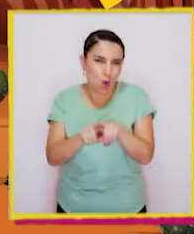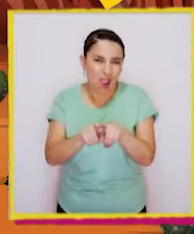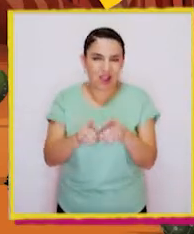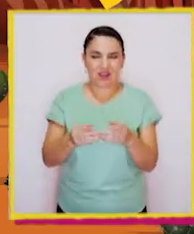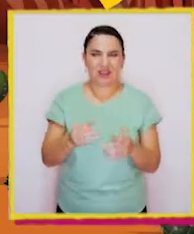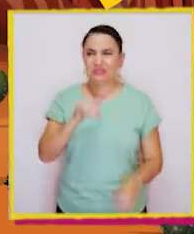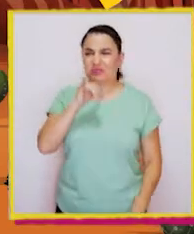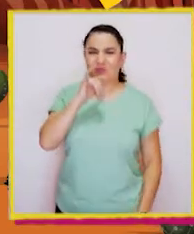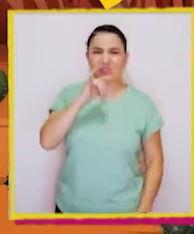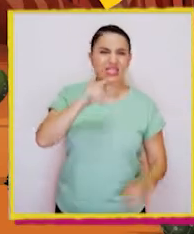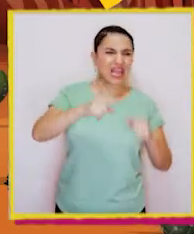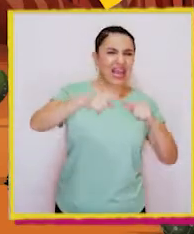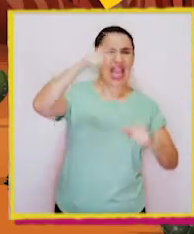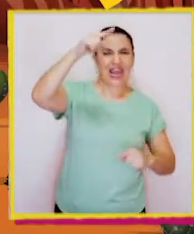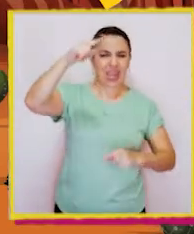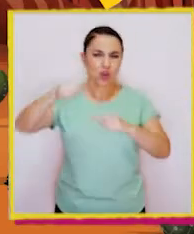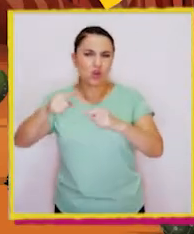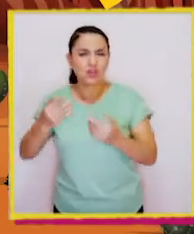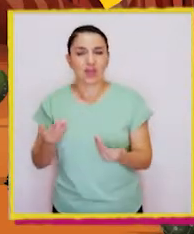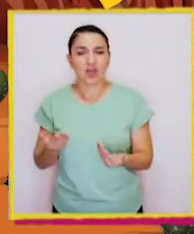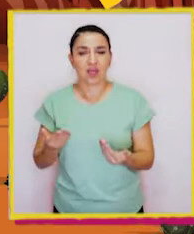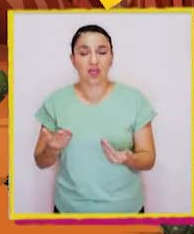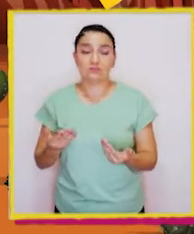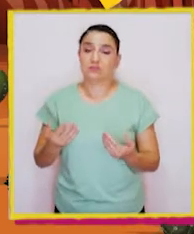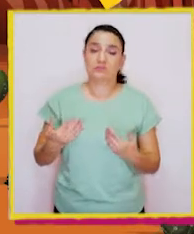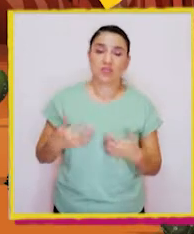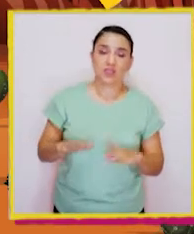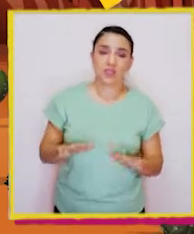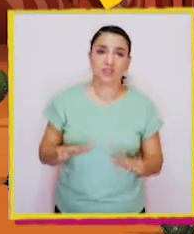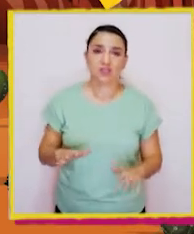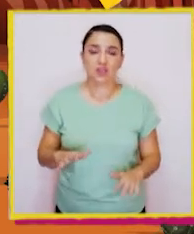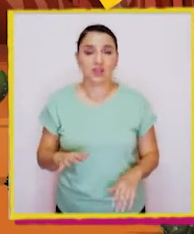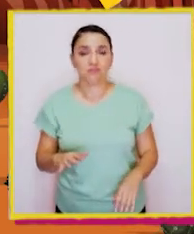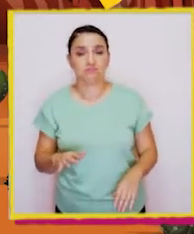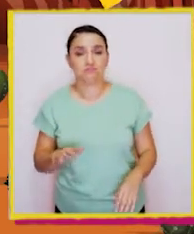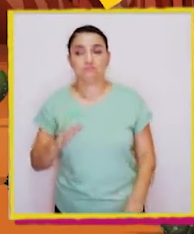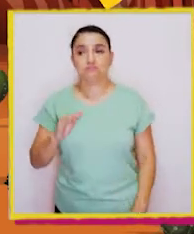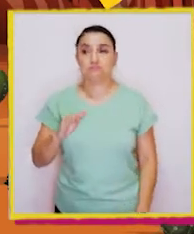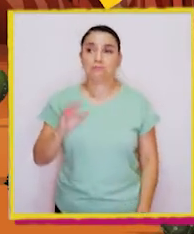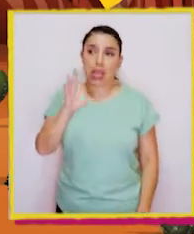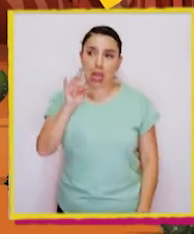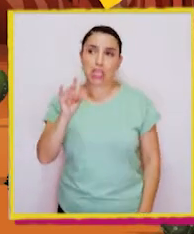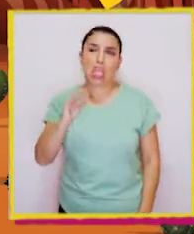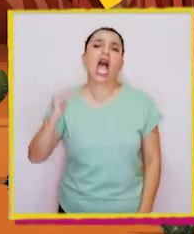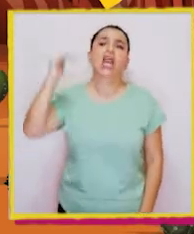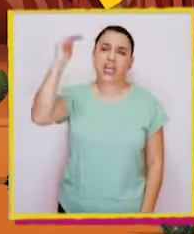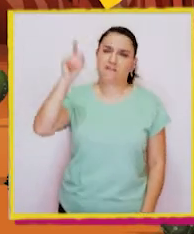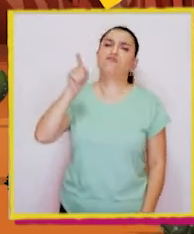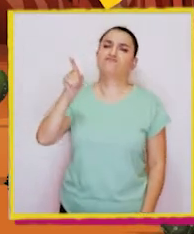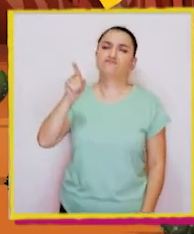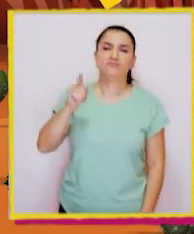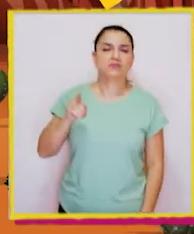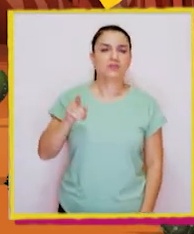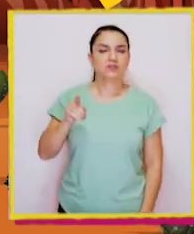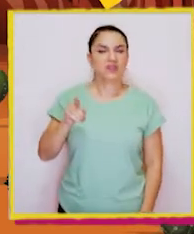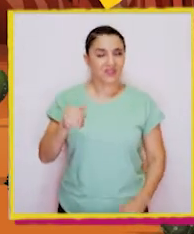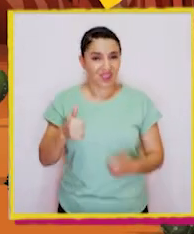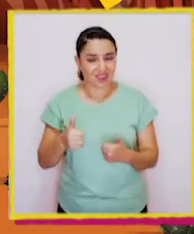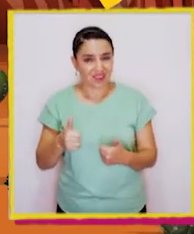iguales. No sé cuál es más larga ni más corta. Así que dije ya, la de arriba, elegí la de arriba. ¿Está